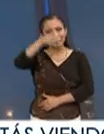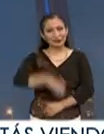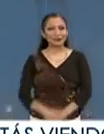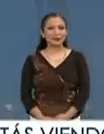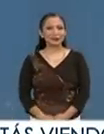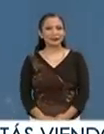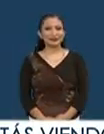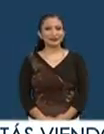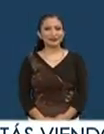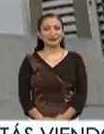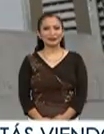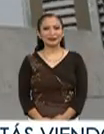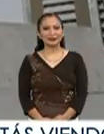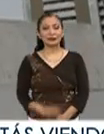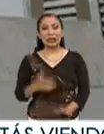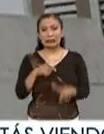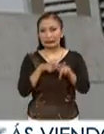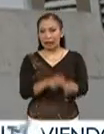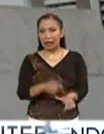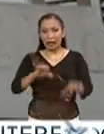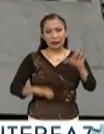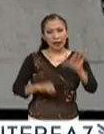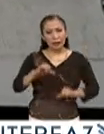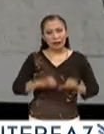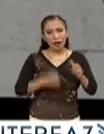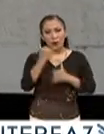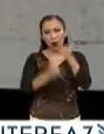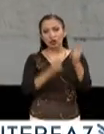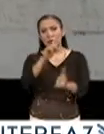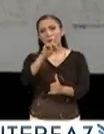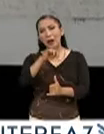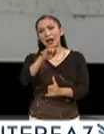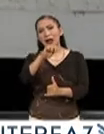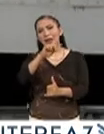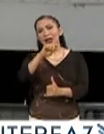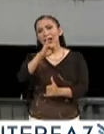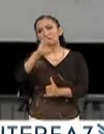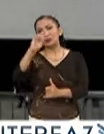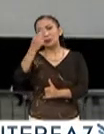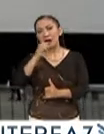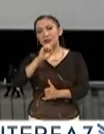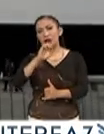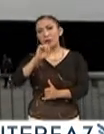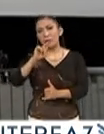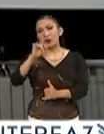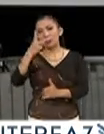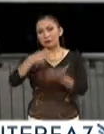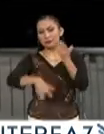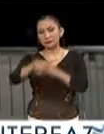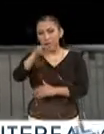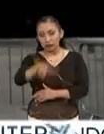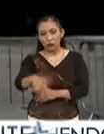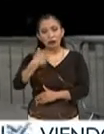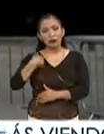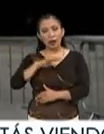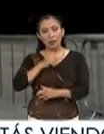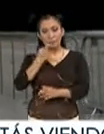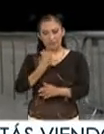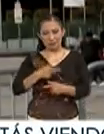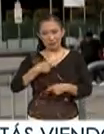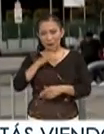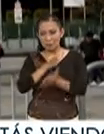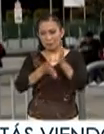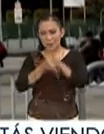experiencia. Continúan las actividades de Juegos Panamericanos Universitarios Sao Paulo 2018 y nuestros